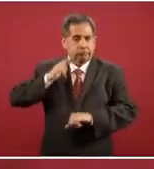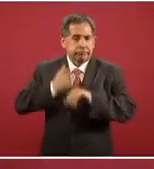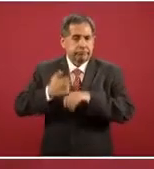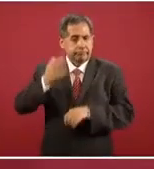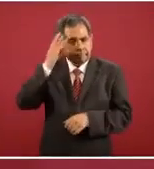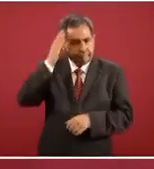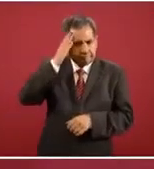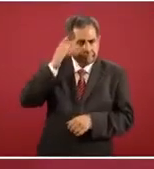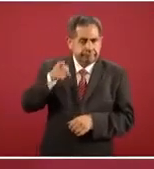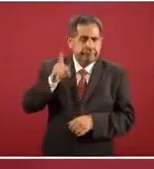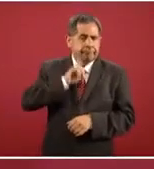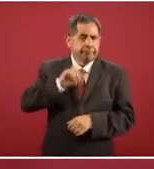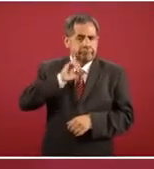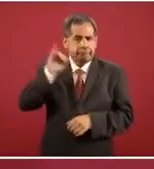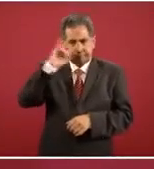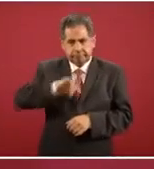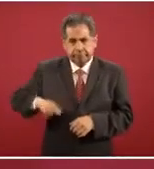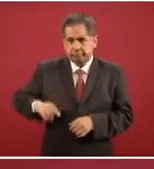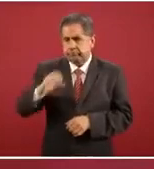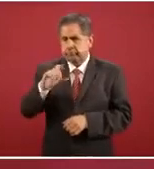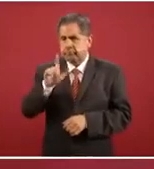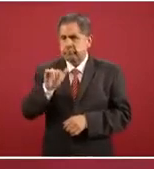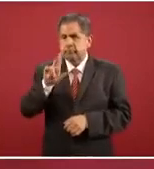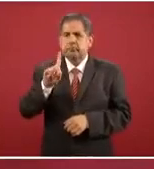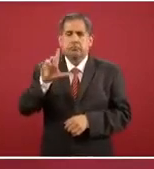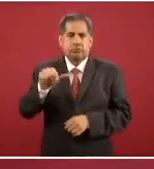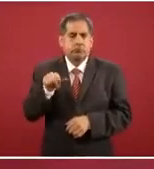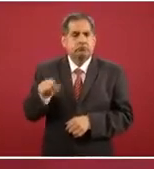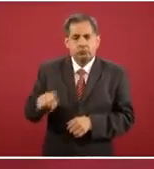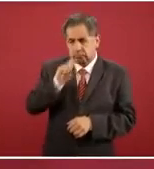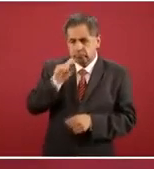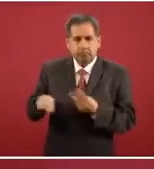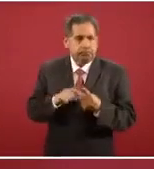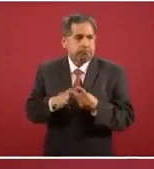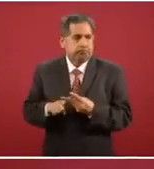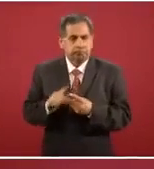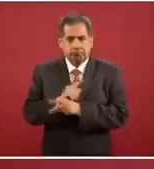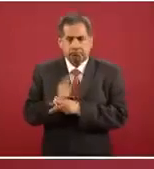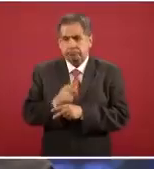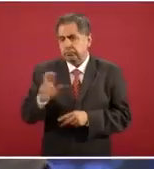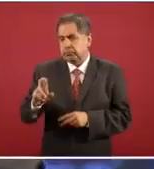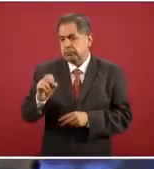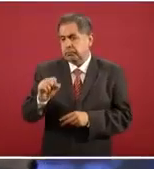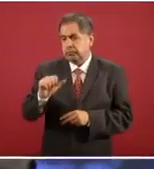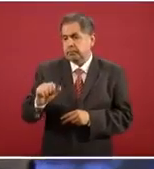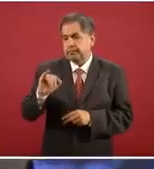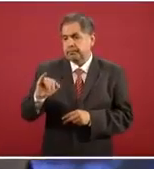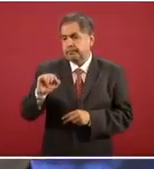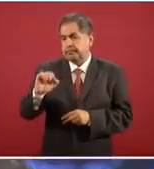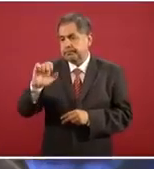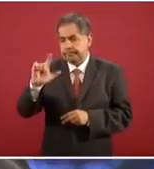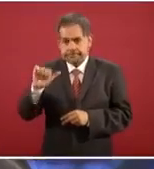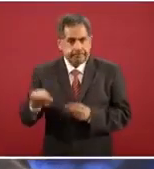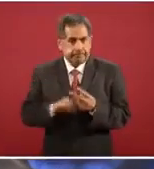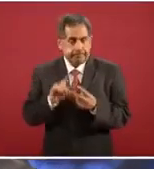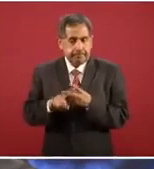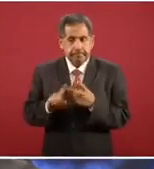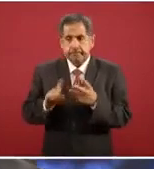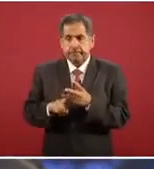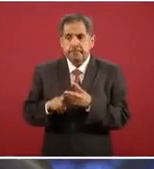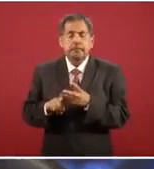y claudia sheinbaum también la licenciada rosa isela los compañeros de